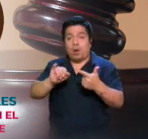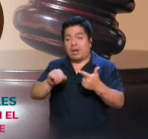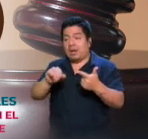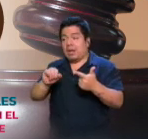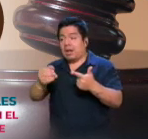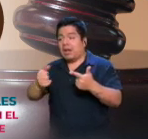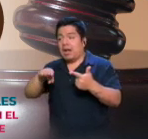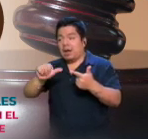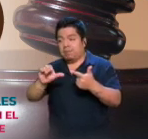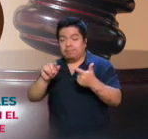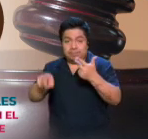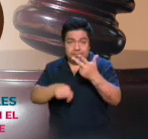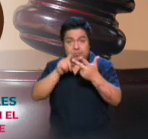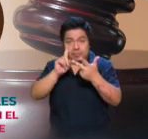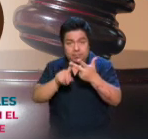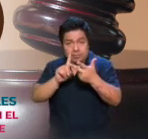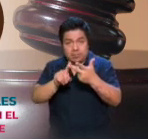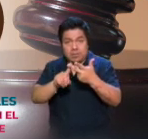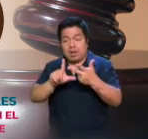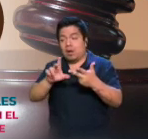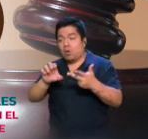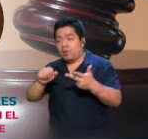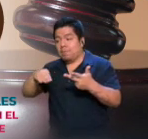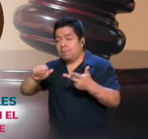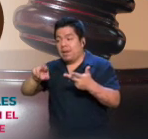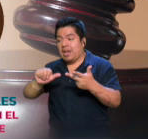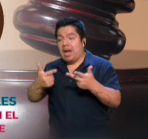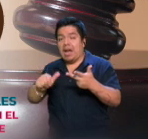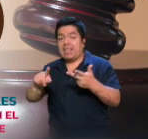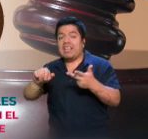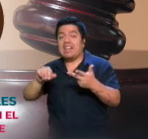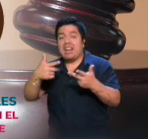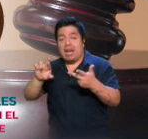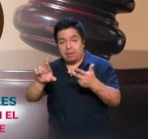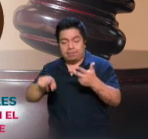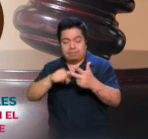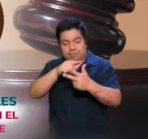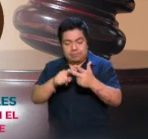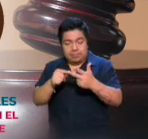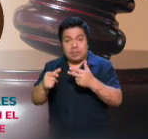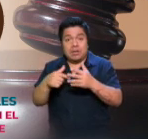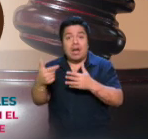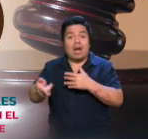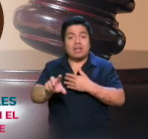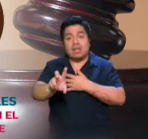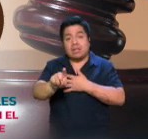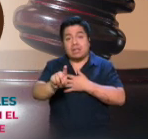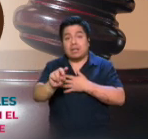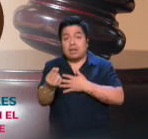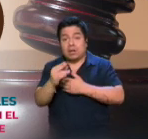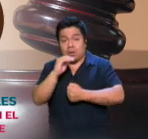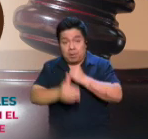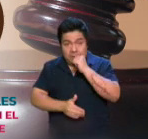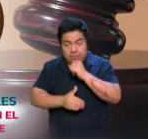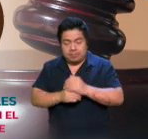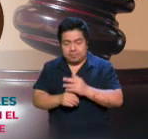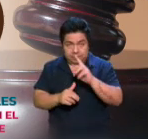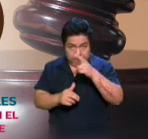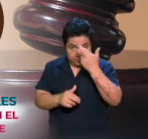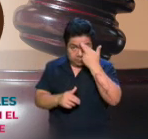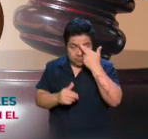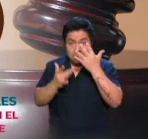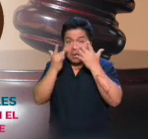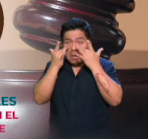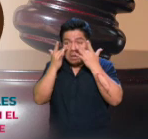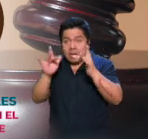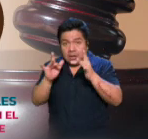González Alcántara Carrancá, así como Luis María Aguilar, quien concluye su gestión el próximo 30 de noviembre. Les recuerdo que estas